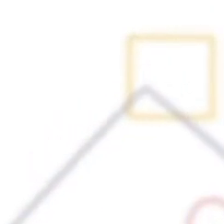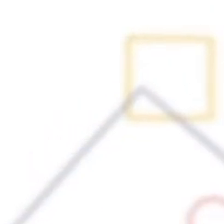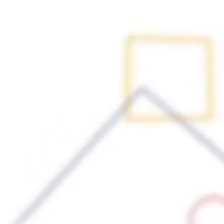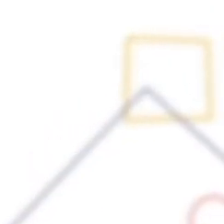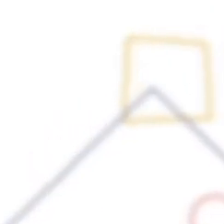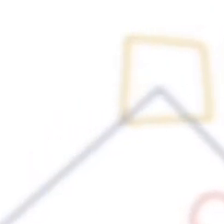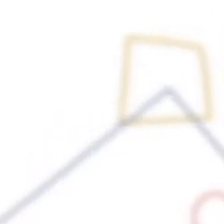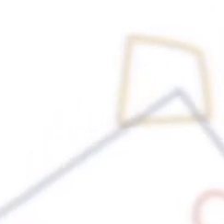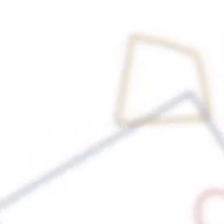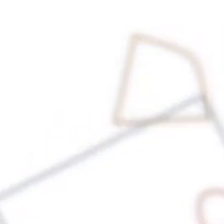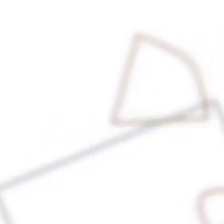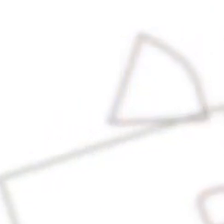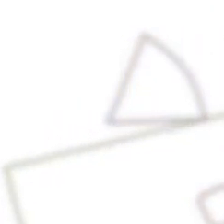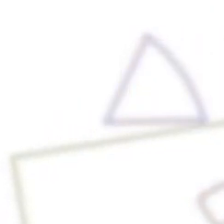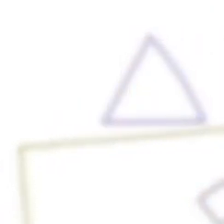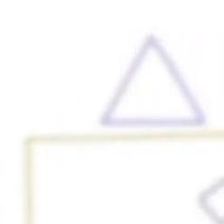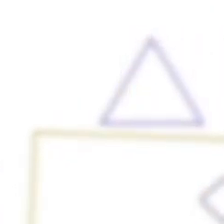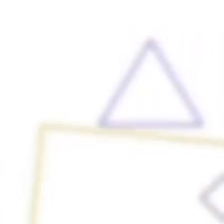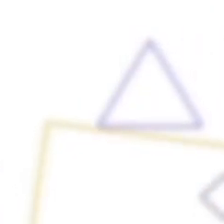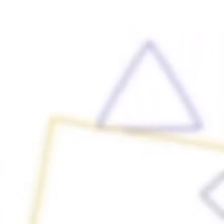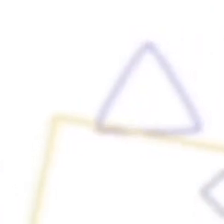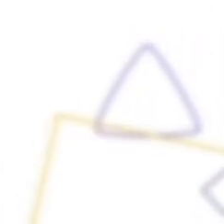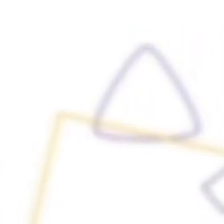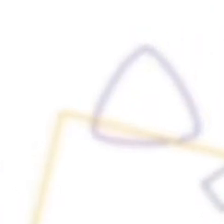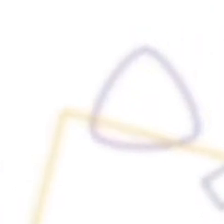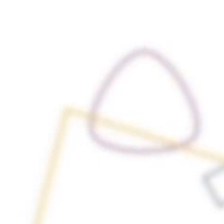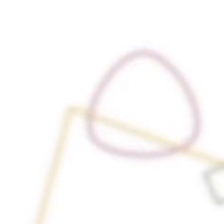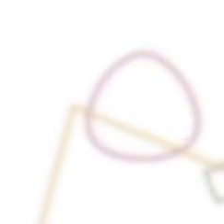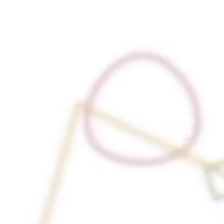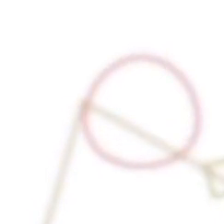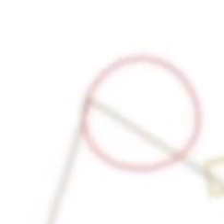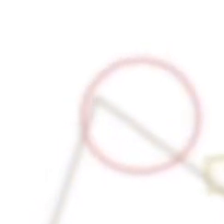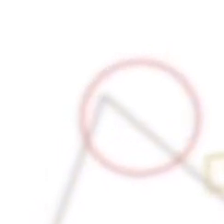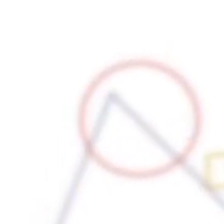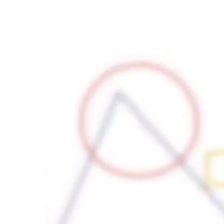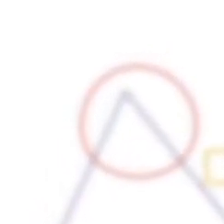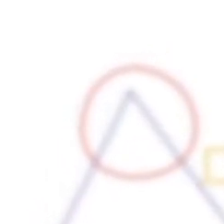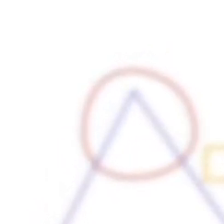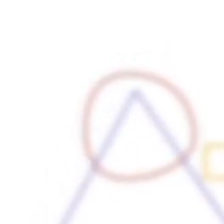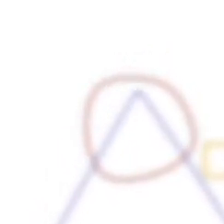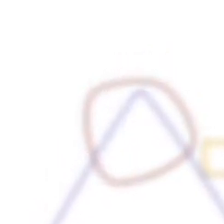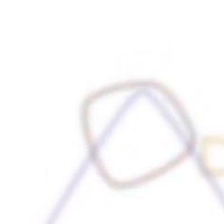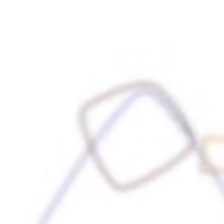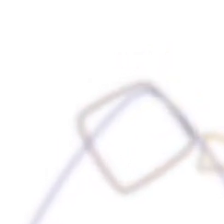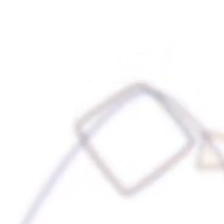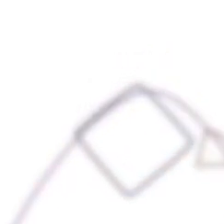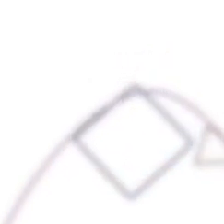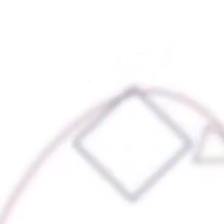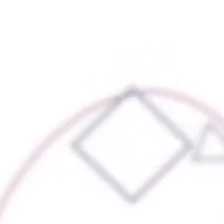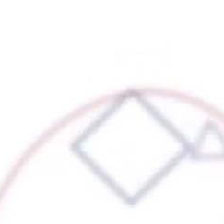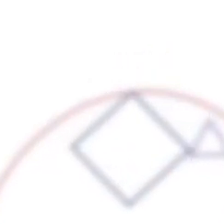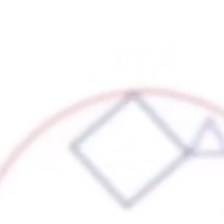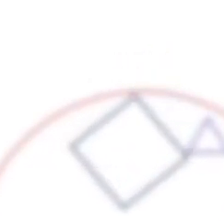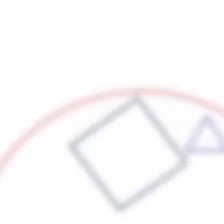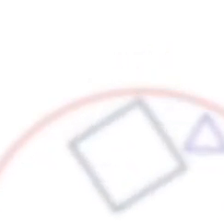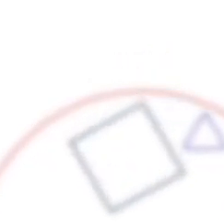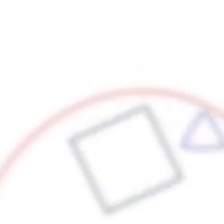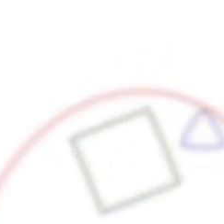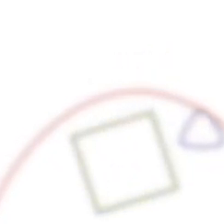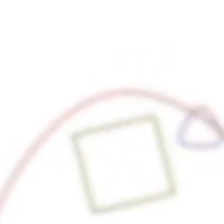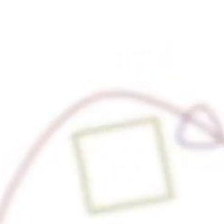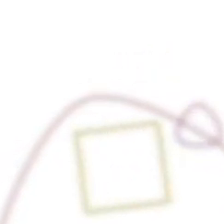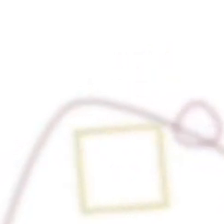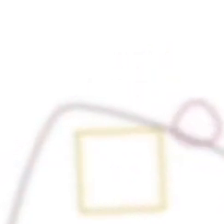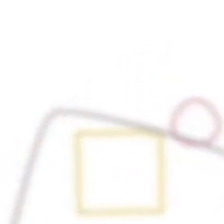en situaciones cotidianas. Esta información la presentaremos en tablas señalando sus elementos y propiedades. La comprensión de los